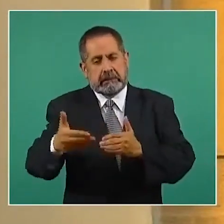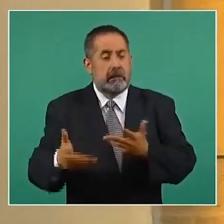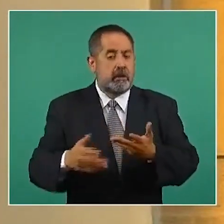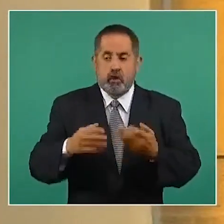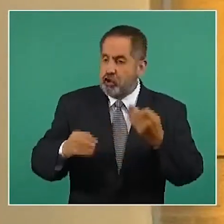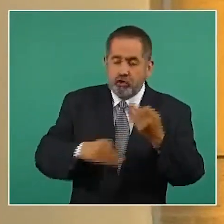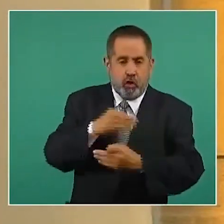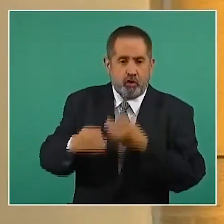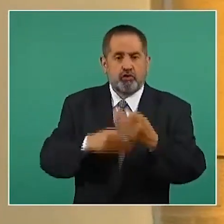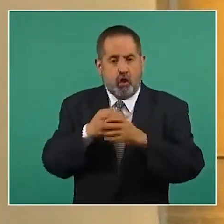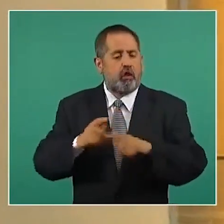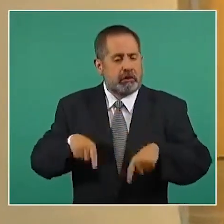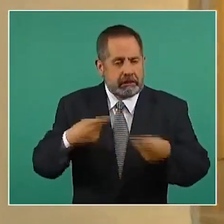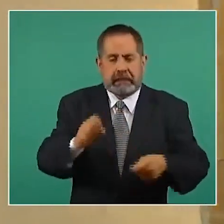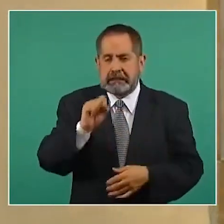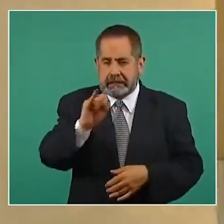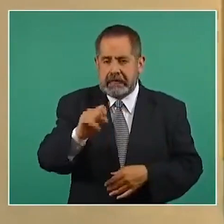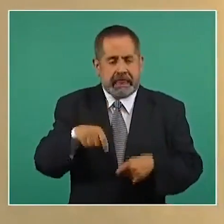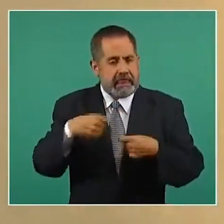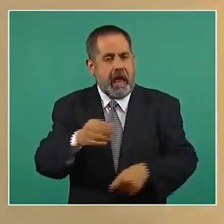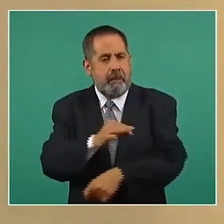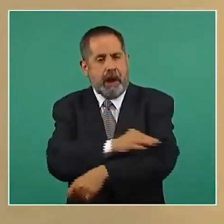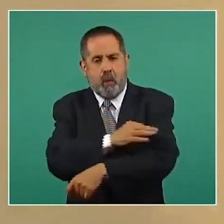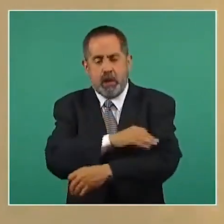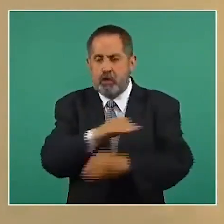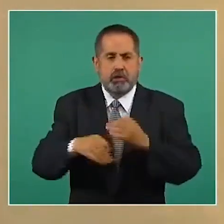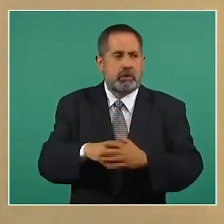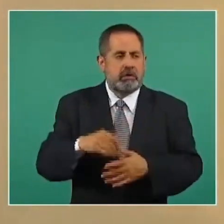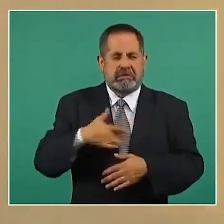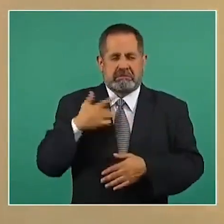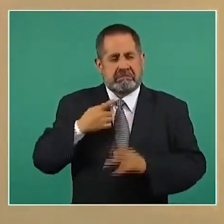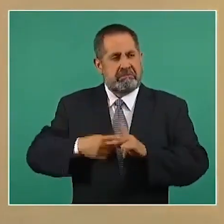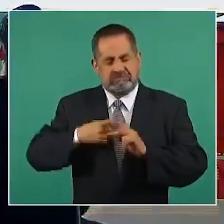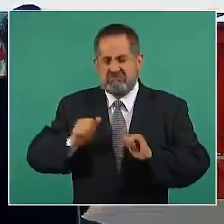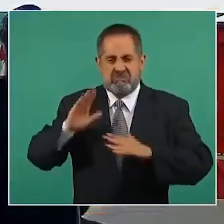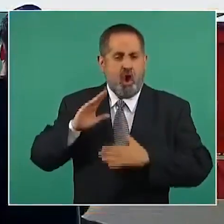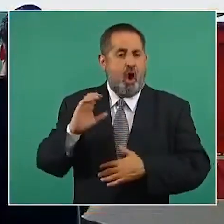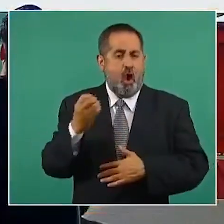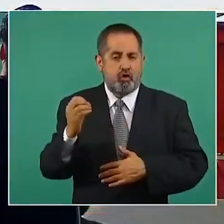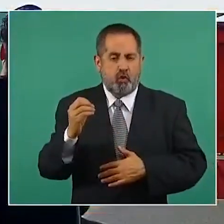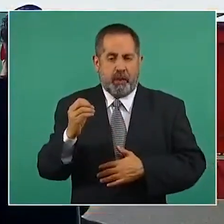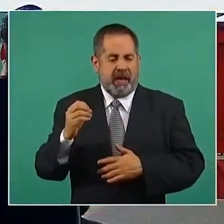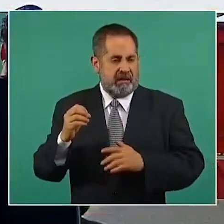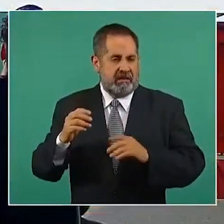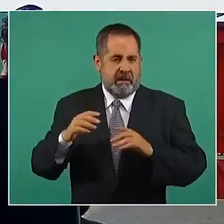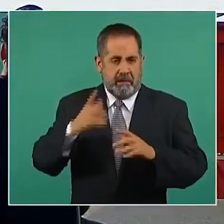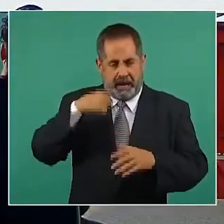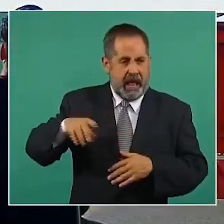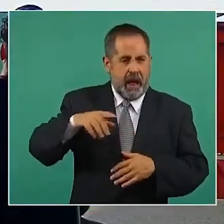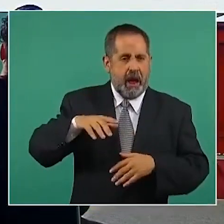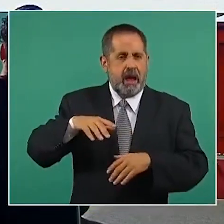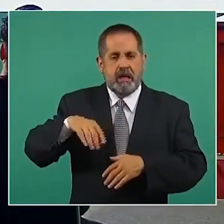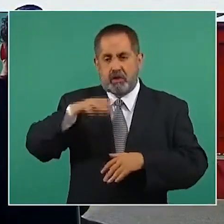Todos van a recibir la vacuna. En octubre hemos hecho este compromiso de, al menos en todo el grupo de mayores de